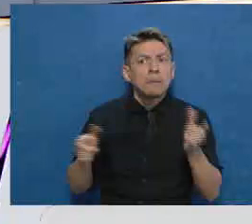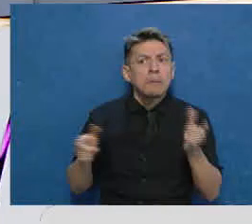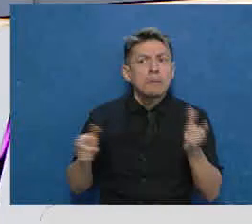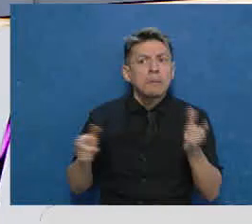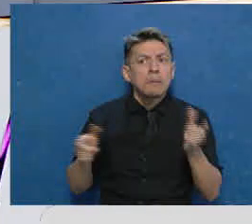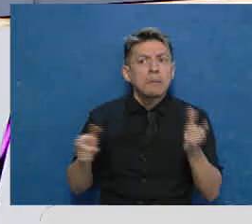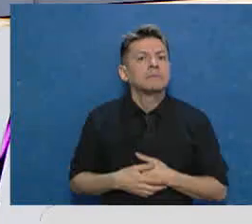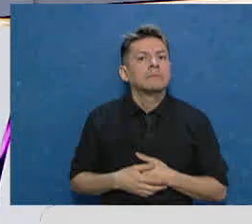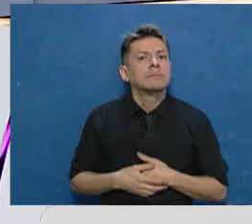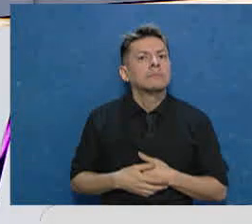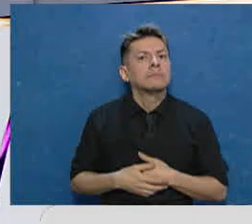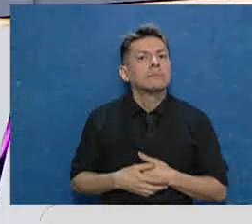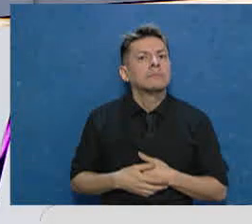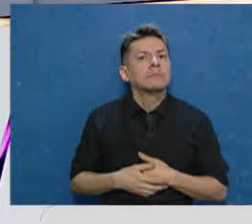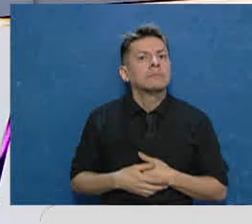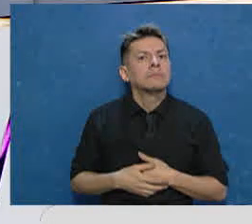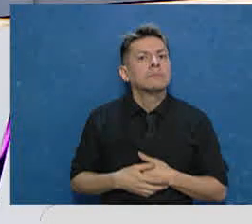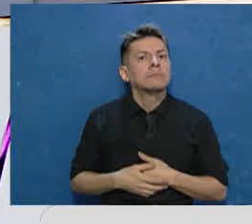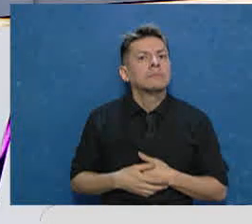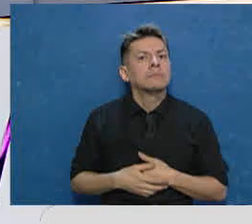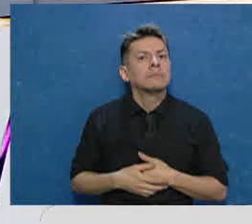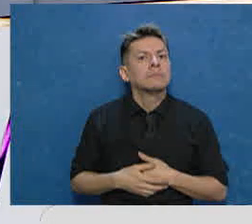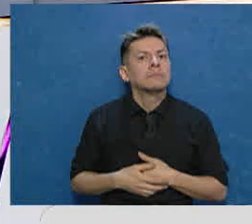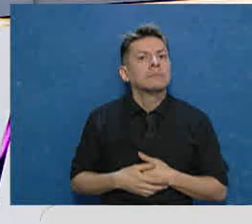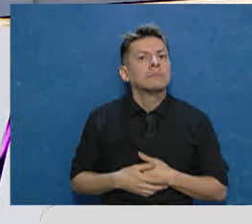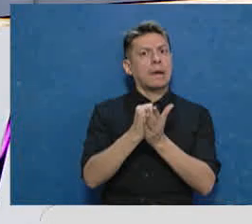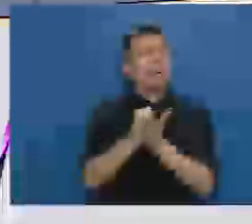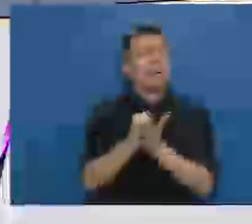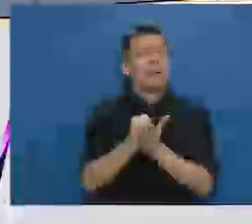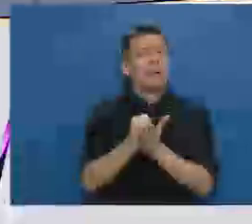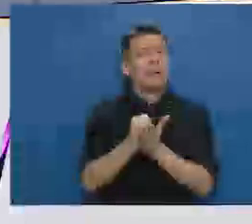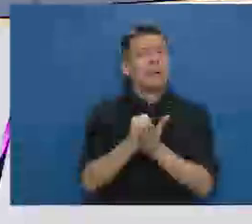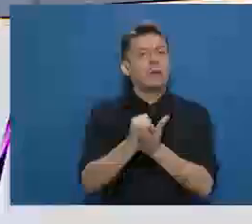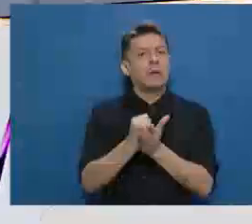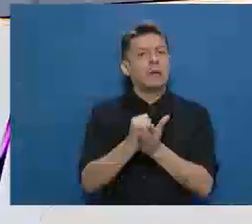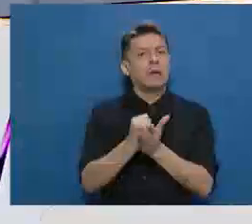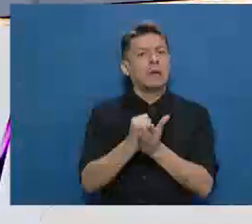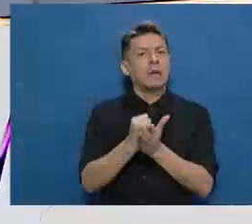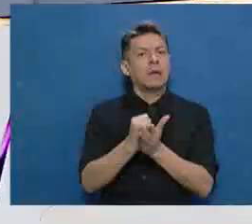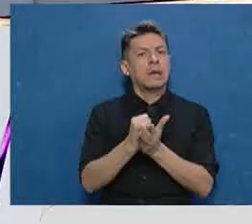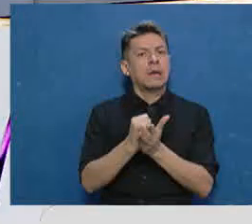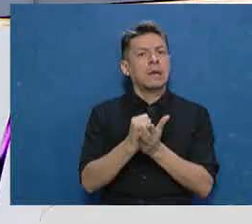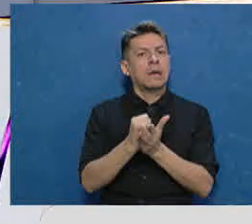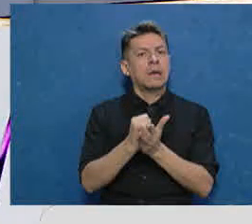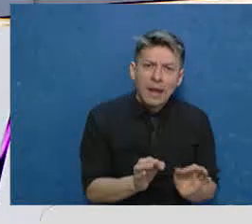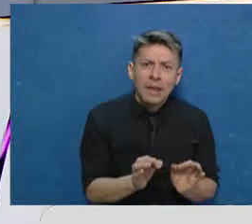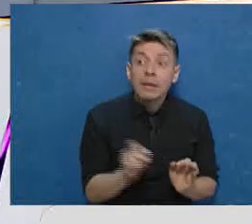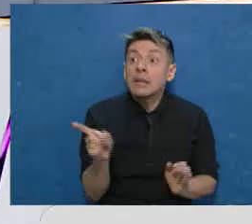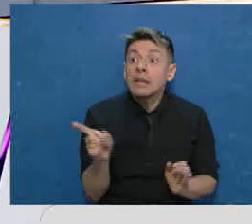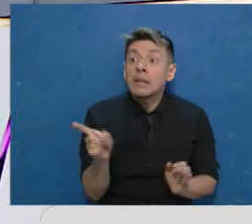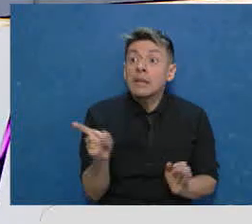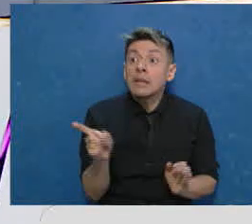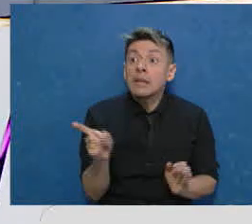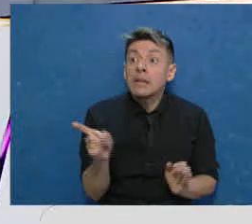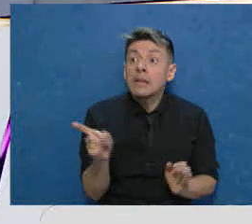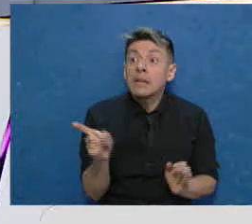Pero esto le queda para toda la vida, porque el sujeto no se detiene, trata de asistir, porque no sabe el resultado del